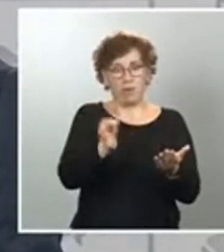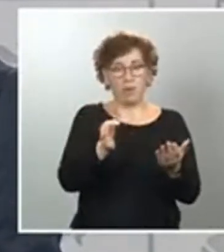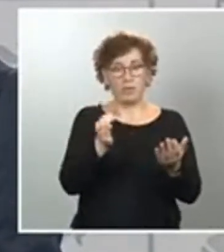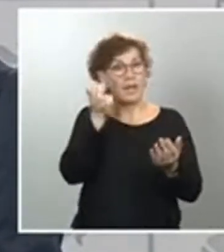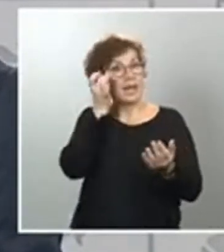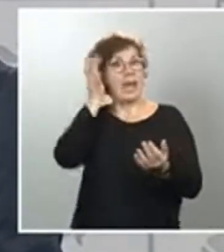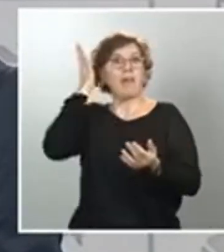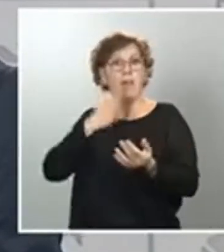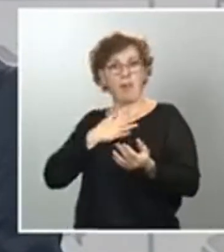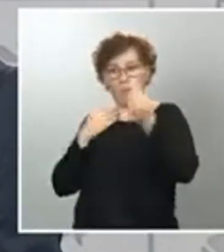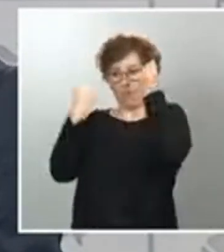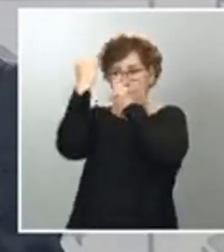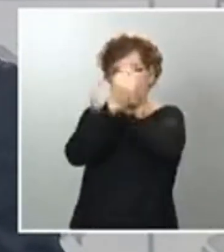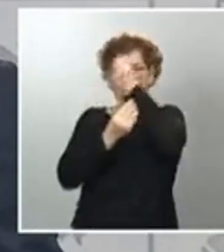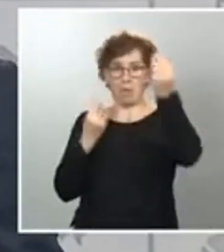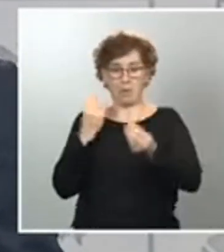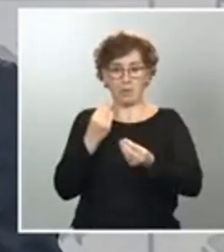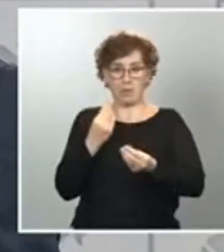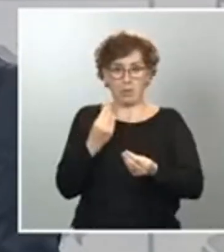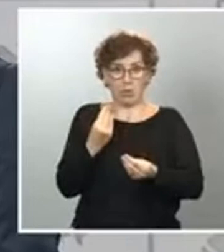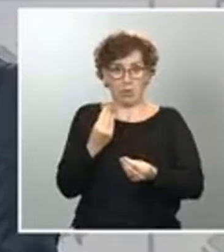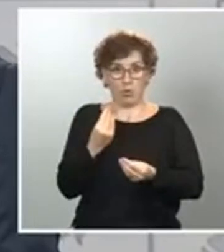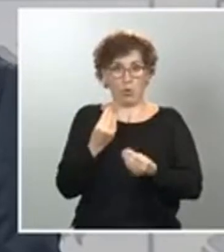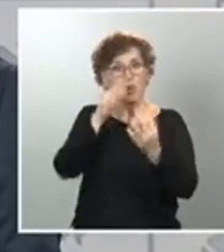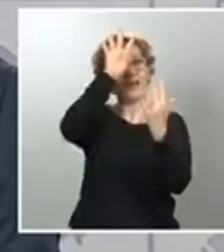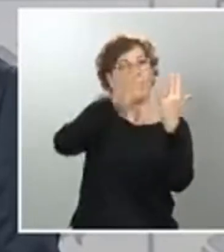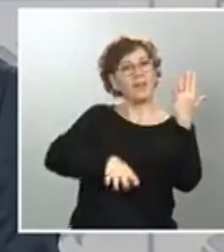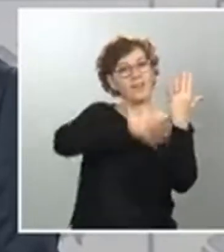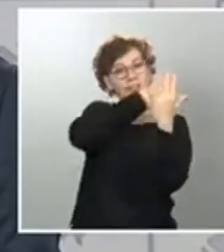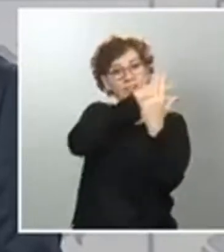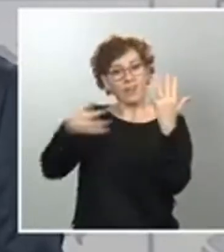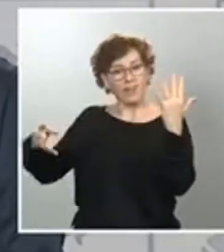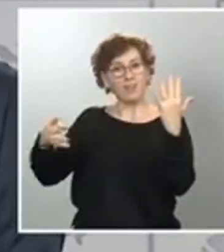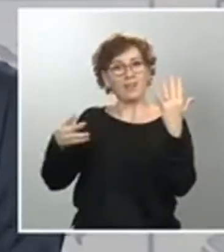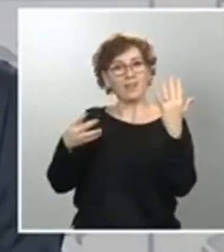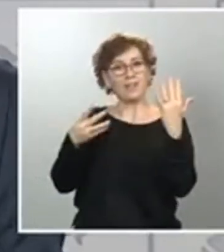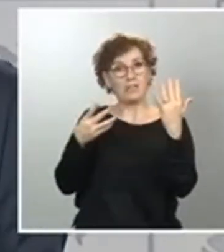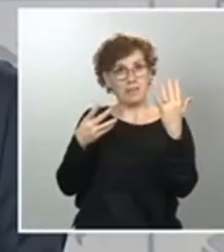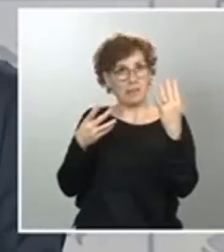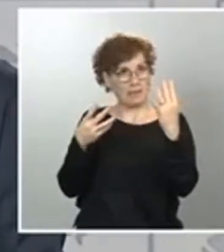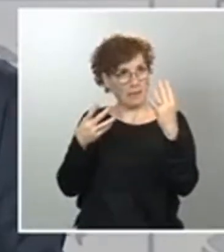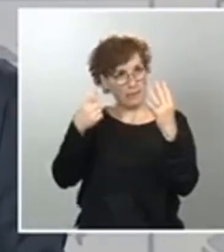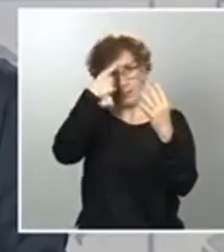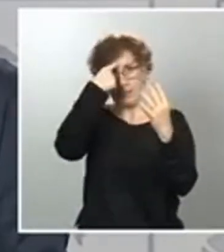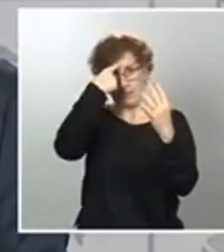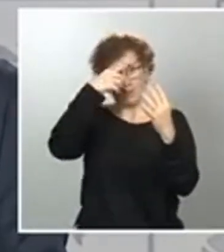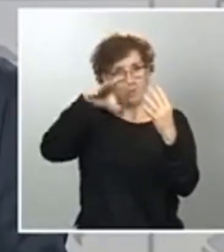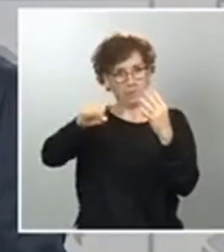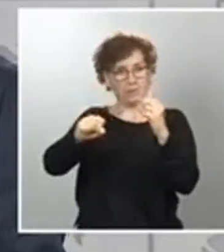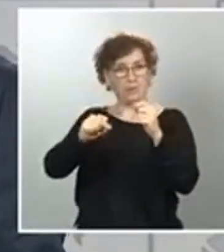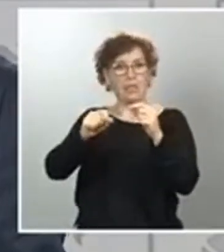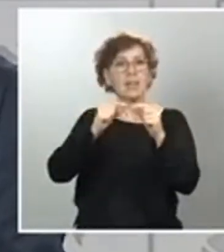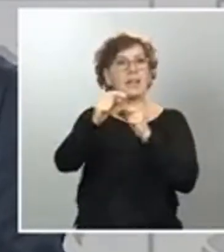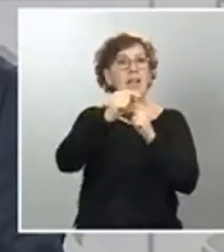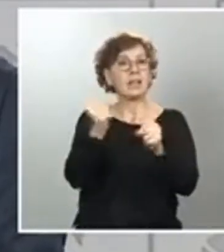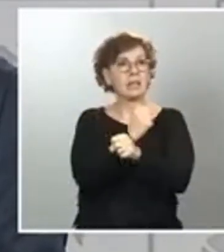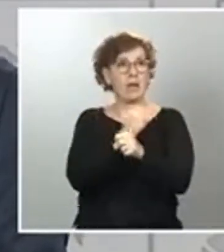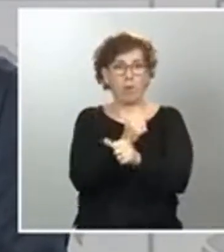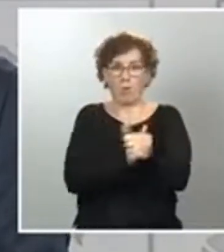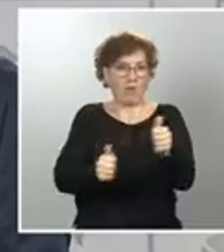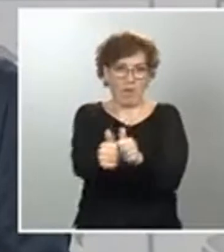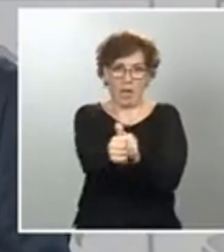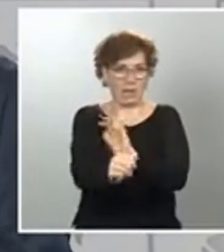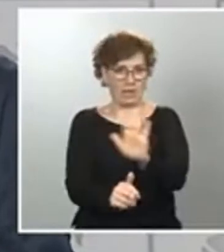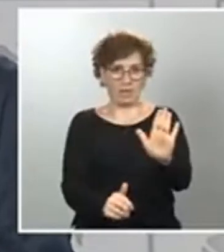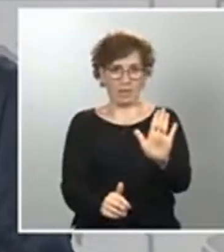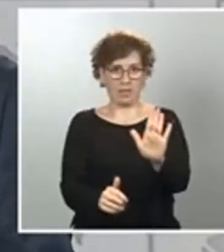haciendo en el cronograma de fases es el planteamiento de que el teletrabajo sea preferente hasta